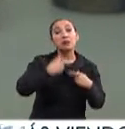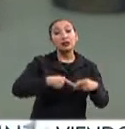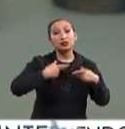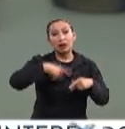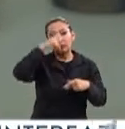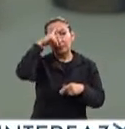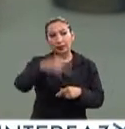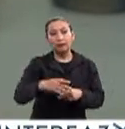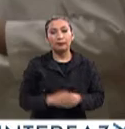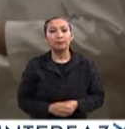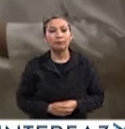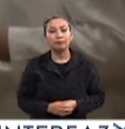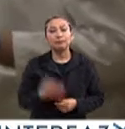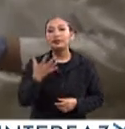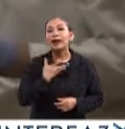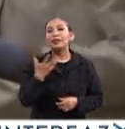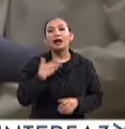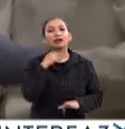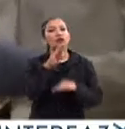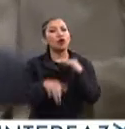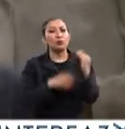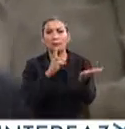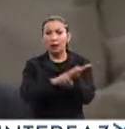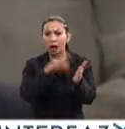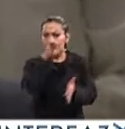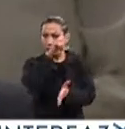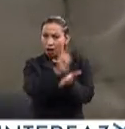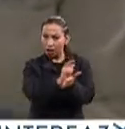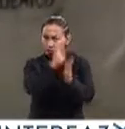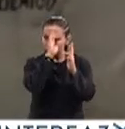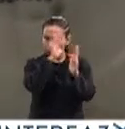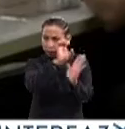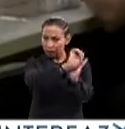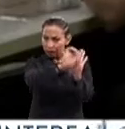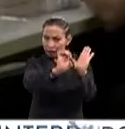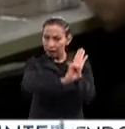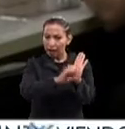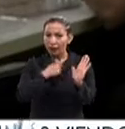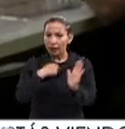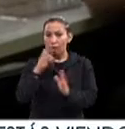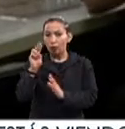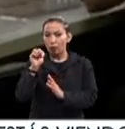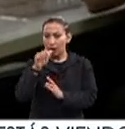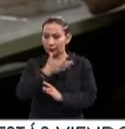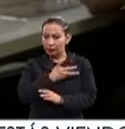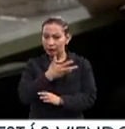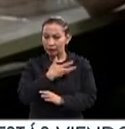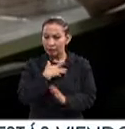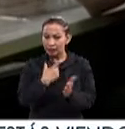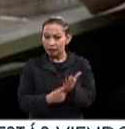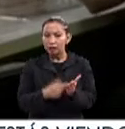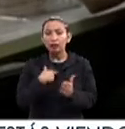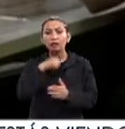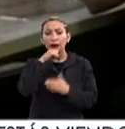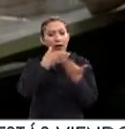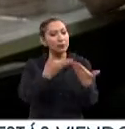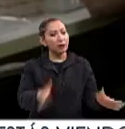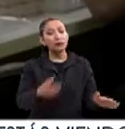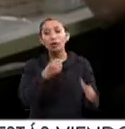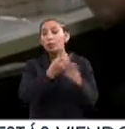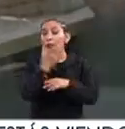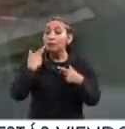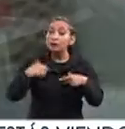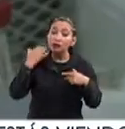población mexicana. Cuenta con todo el aval jurídico y ético que puede garantizar la Universidad Nacional. Está abierta a